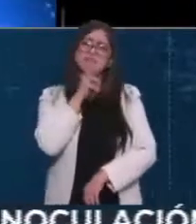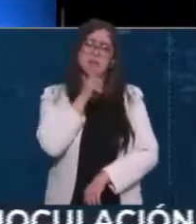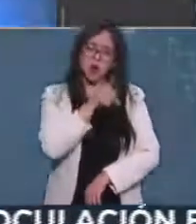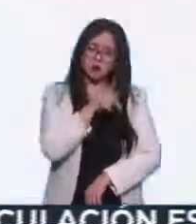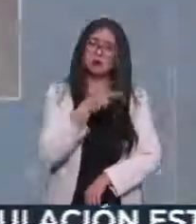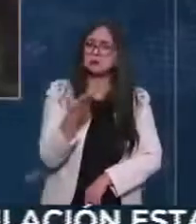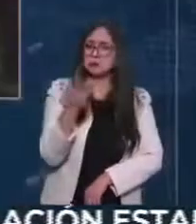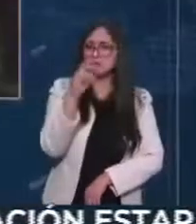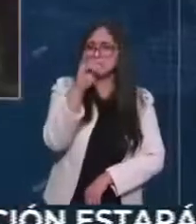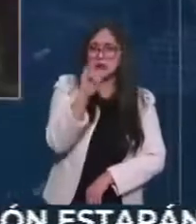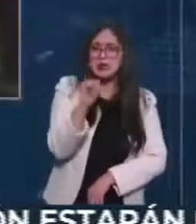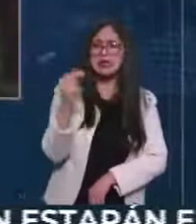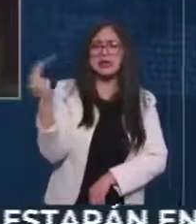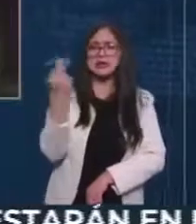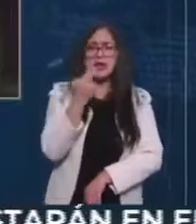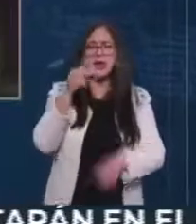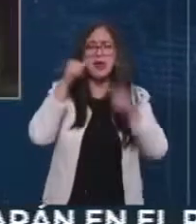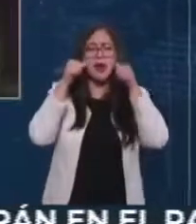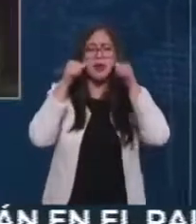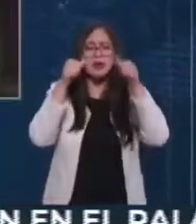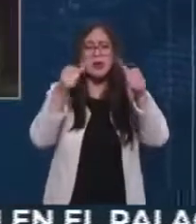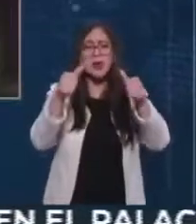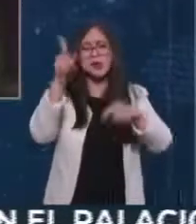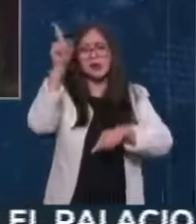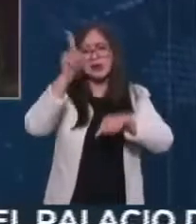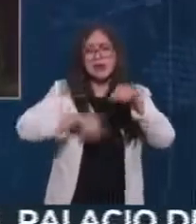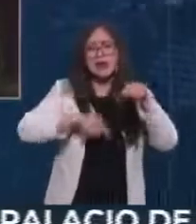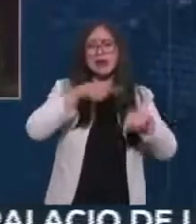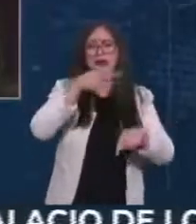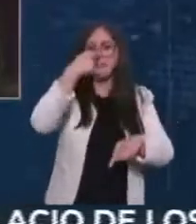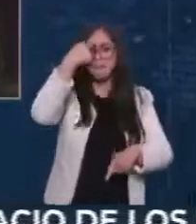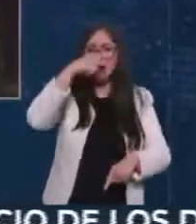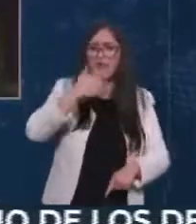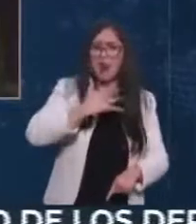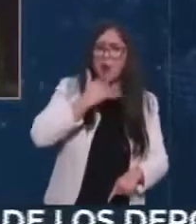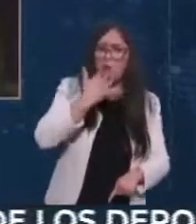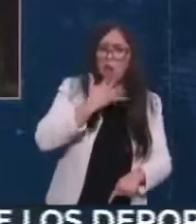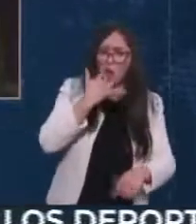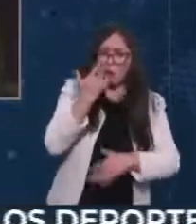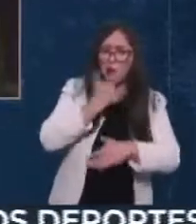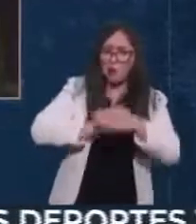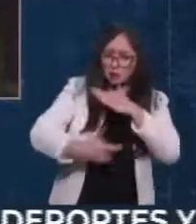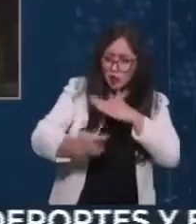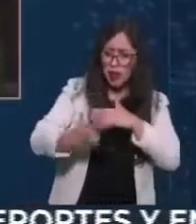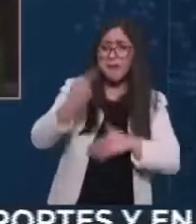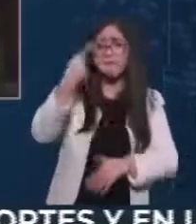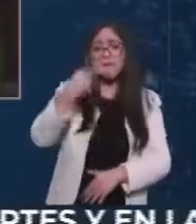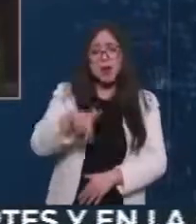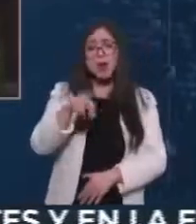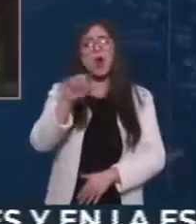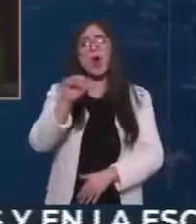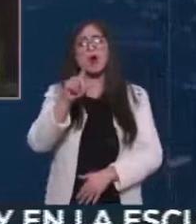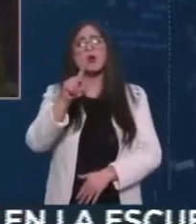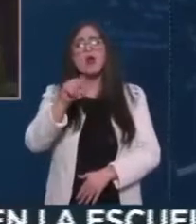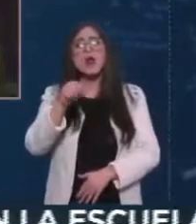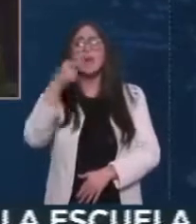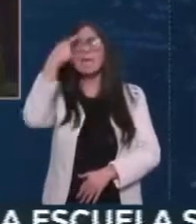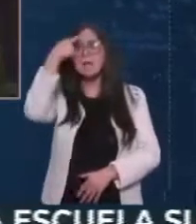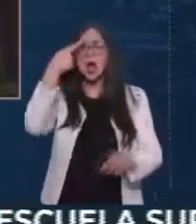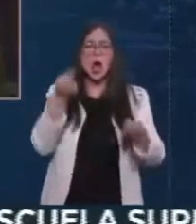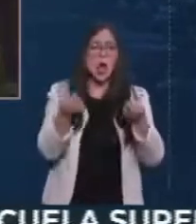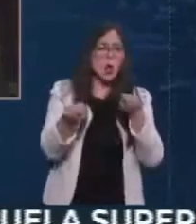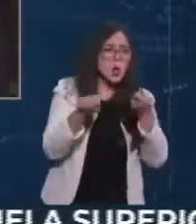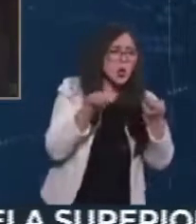una función también de detectar la corrupción, pero en primer lugar, cualquier auditoría lo que hace es revisar el control interno, es decir, bueno,